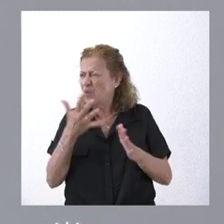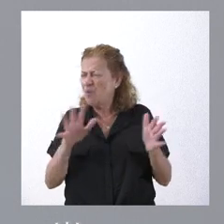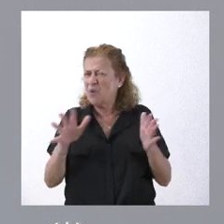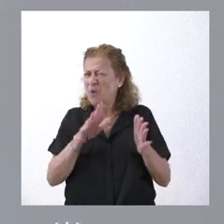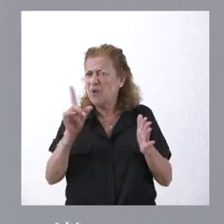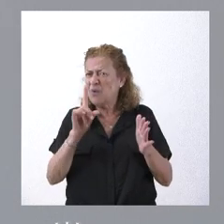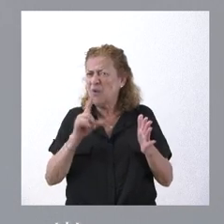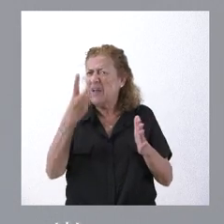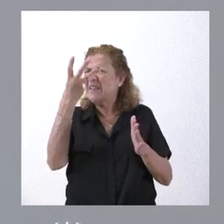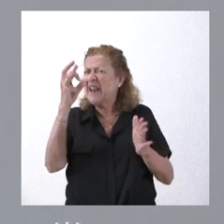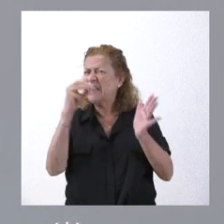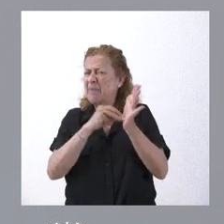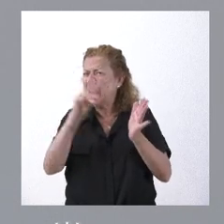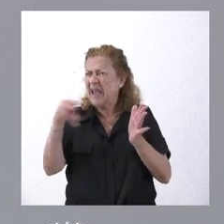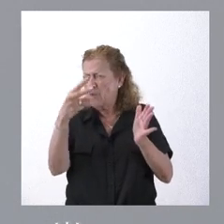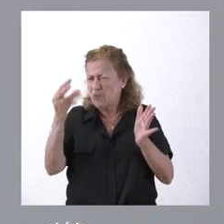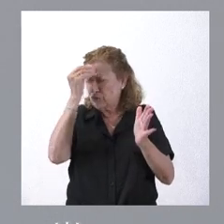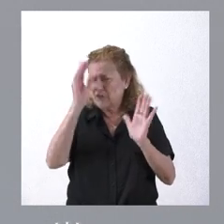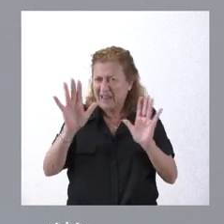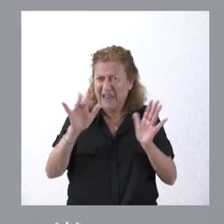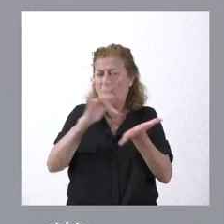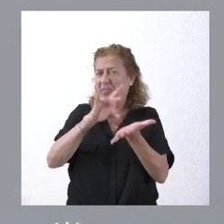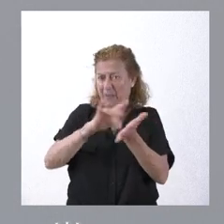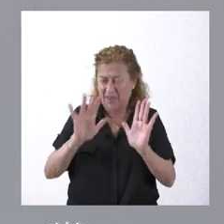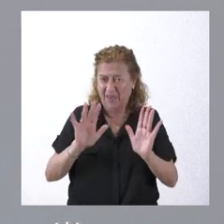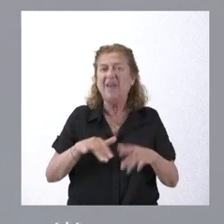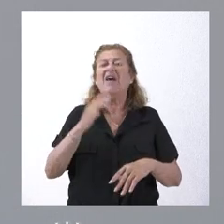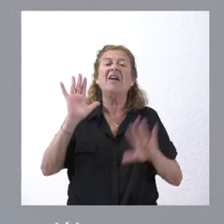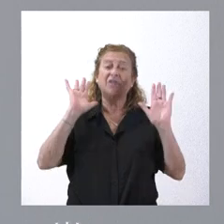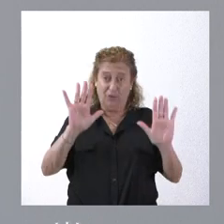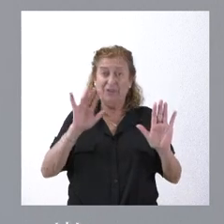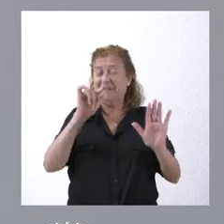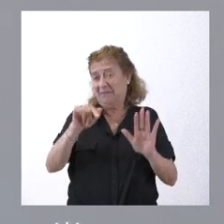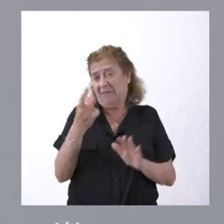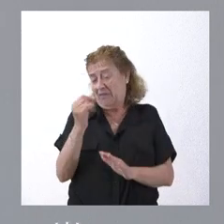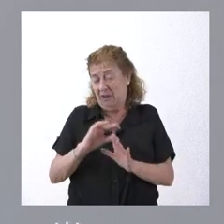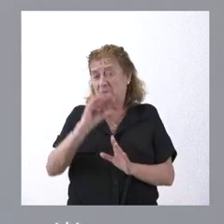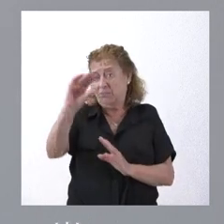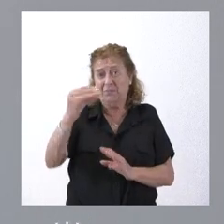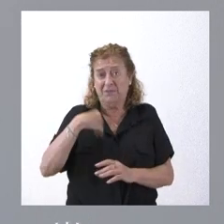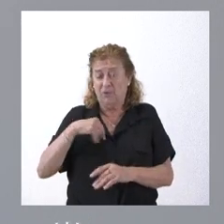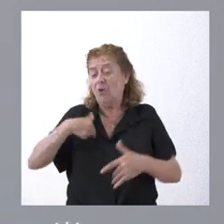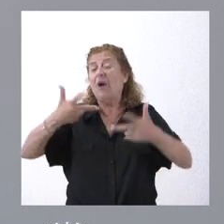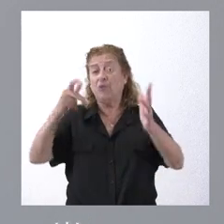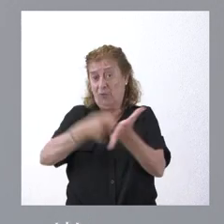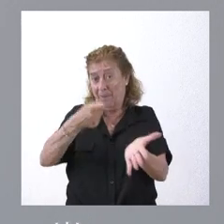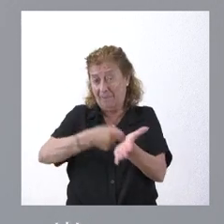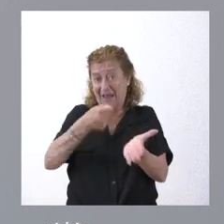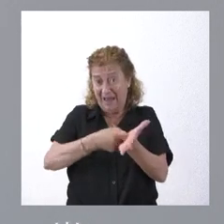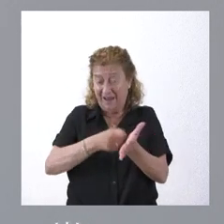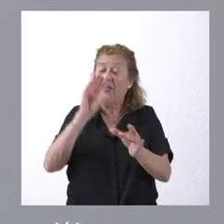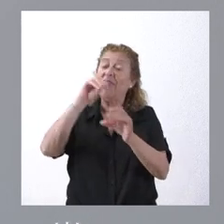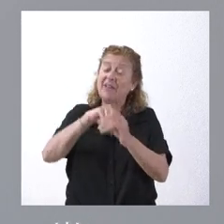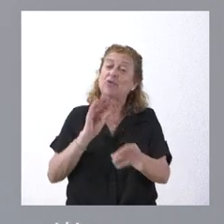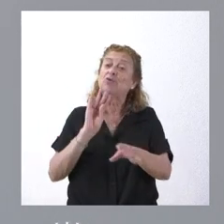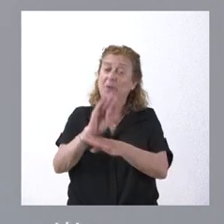no llegaba a los 30.000 euros lo que se debía y, por tanto, esta es la cantidad que se autoriza a pagar dentro de la subvención